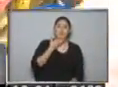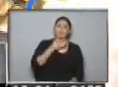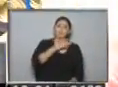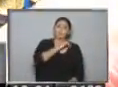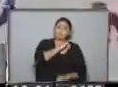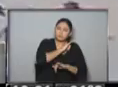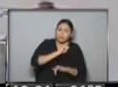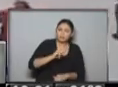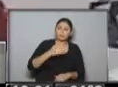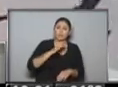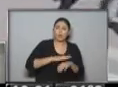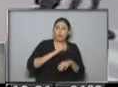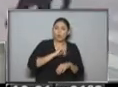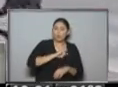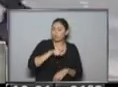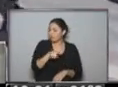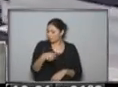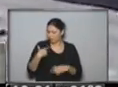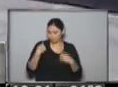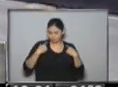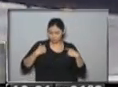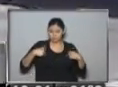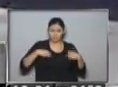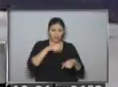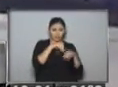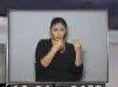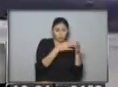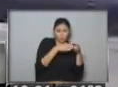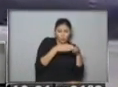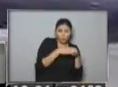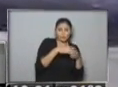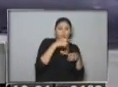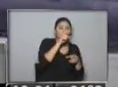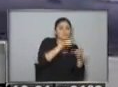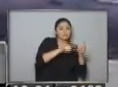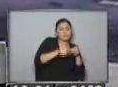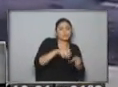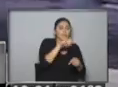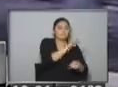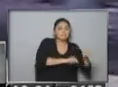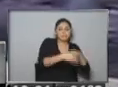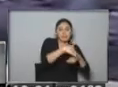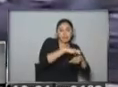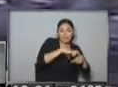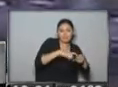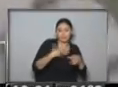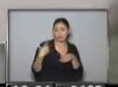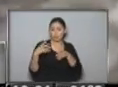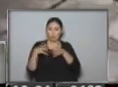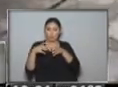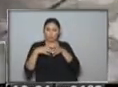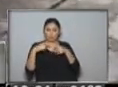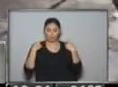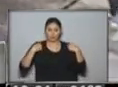Cámpora generó motivo de agresión a 17 chicos que limpiaban calles en la localidad de Tolosa. Gente de la UOCRA, al grito